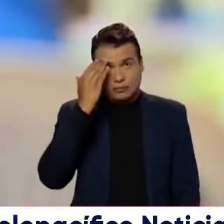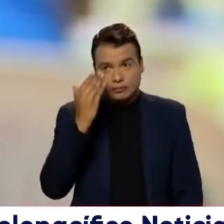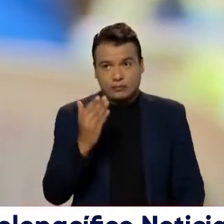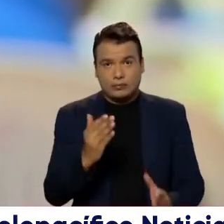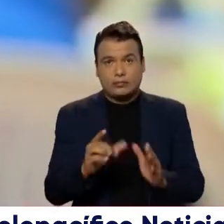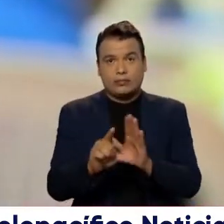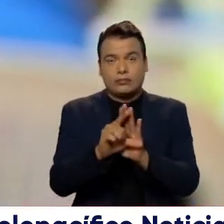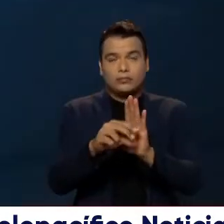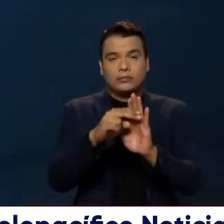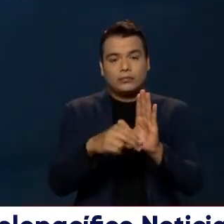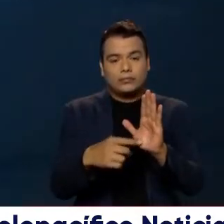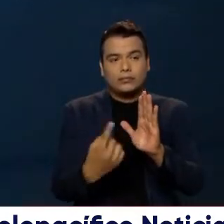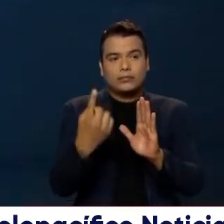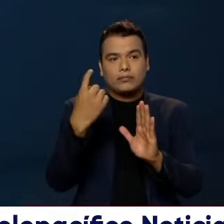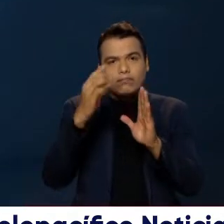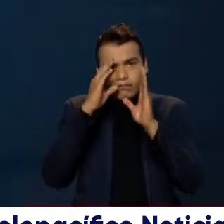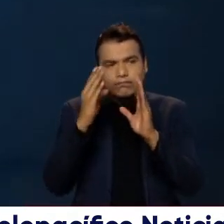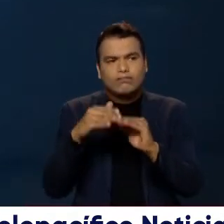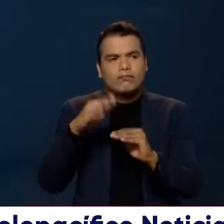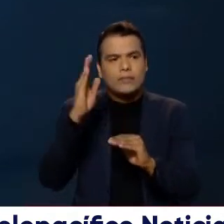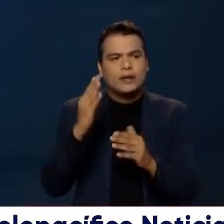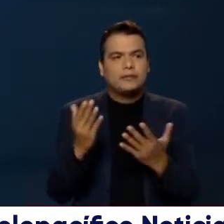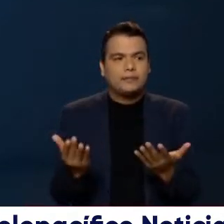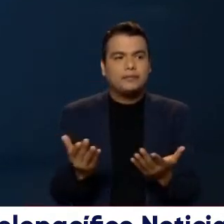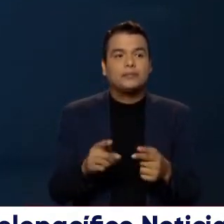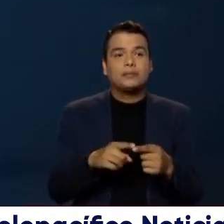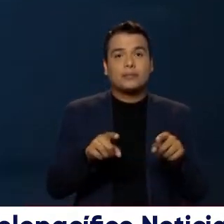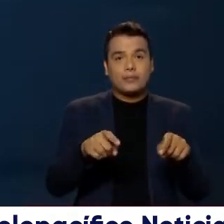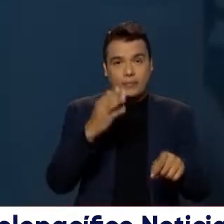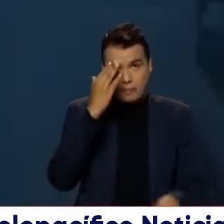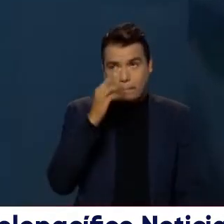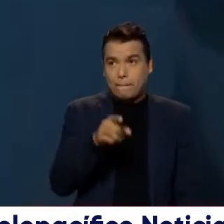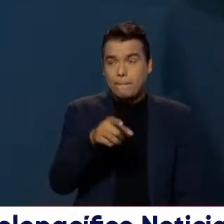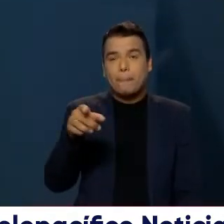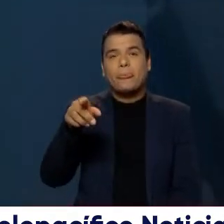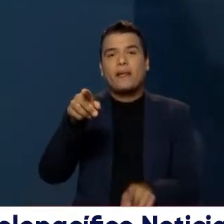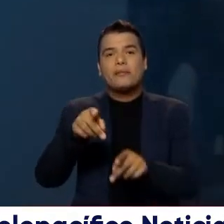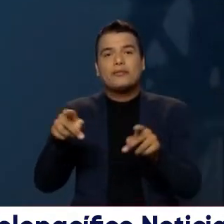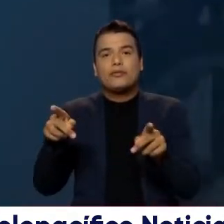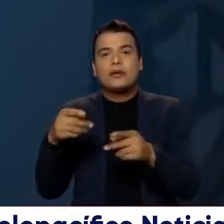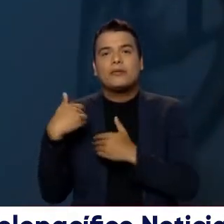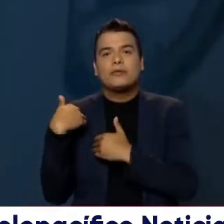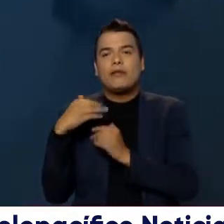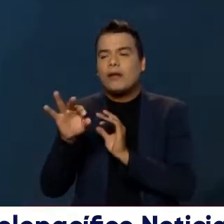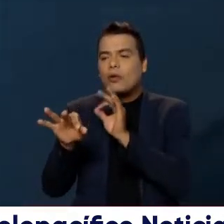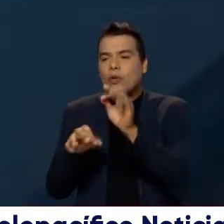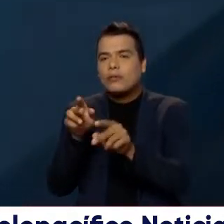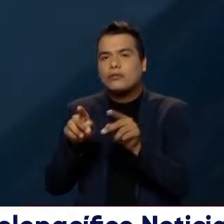mayores garantías. El primero busca generar ofertas laborales y subsidios a cuidadores.